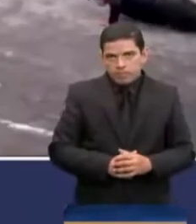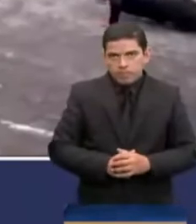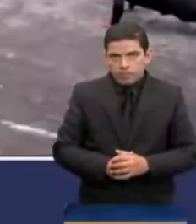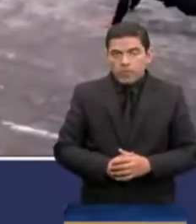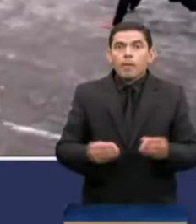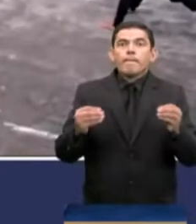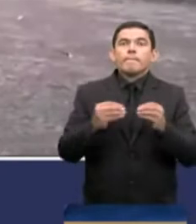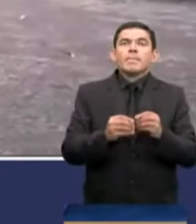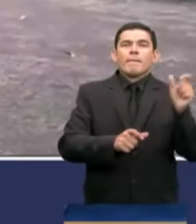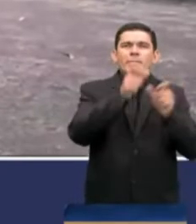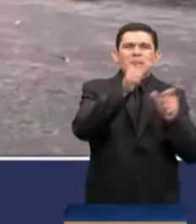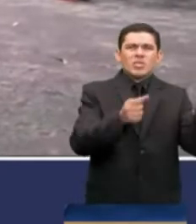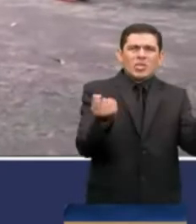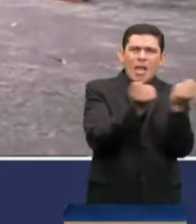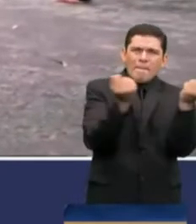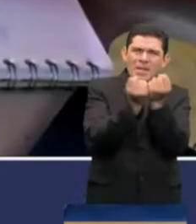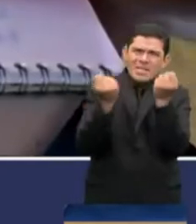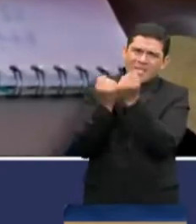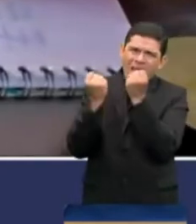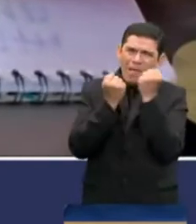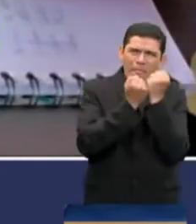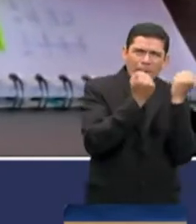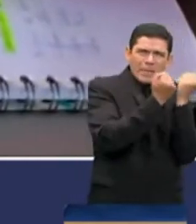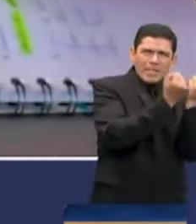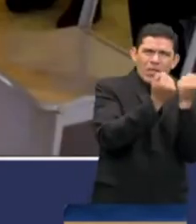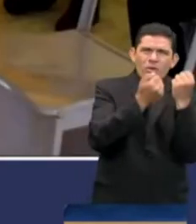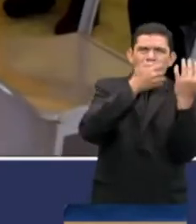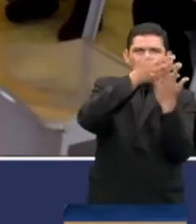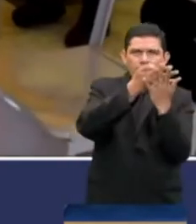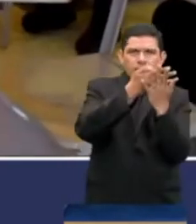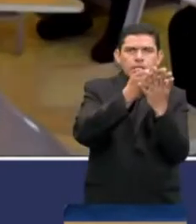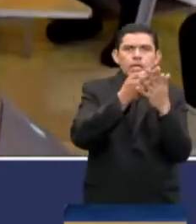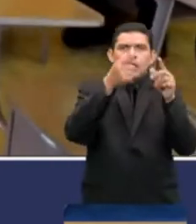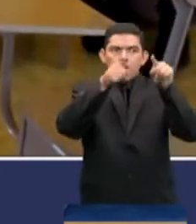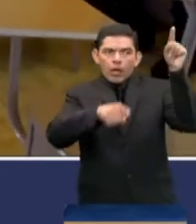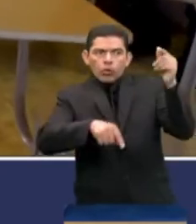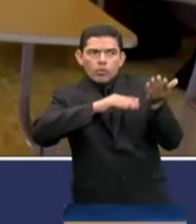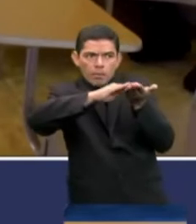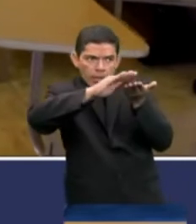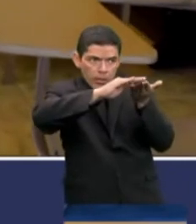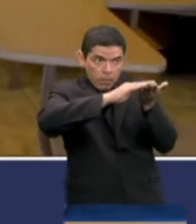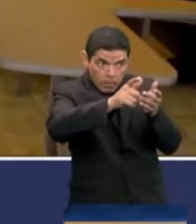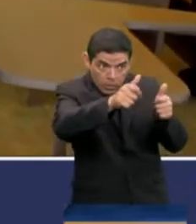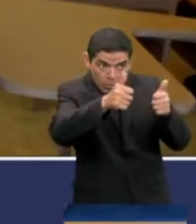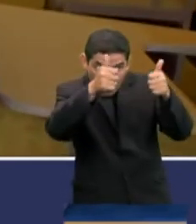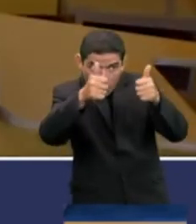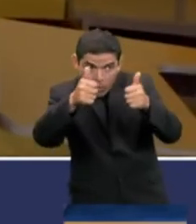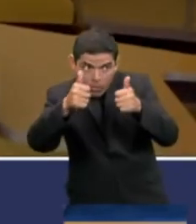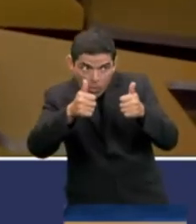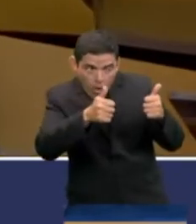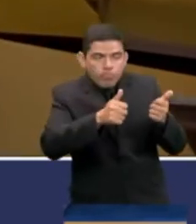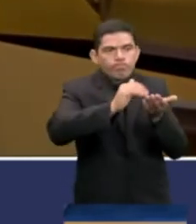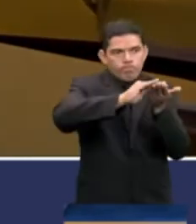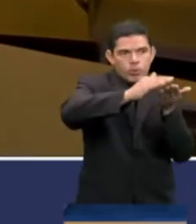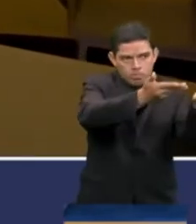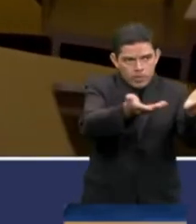la población penitenciaria con indultos solo para quienes demuestren buena conducta en